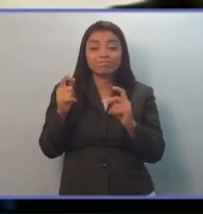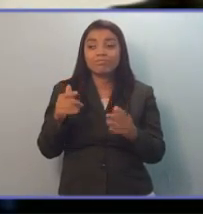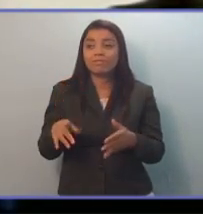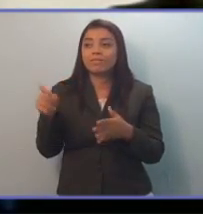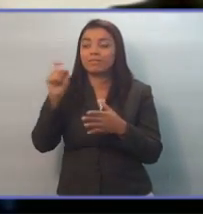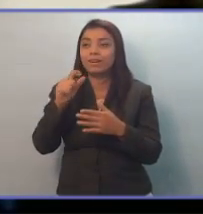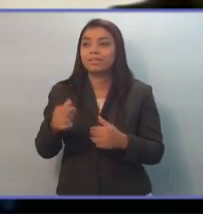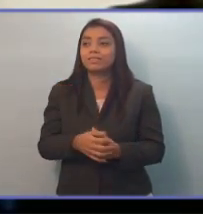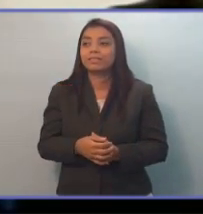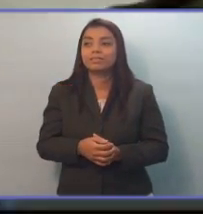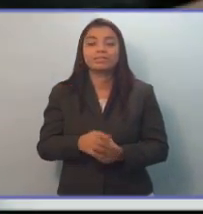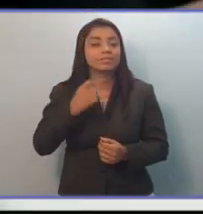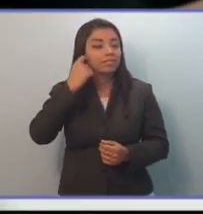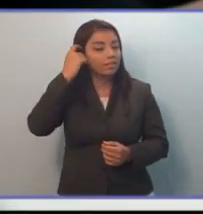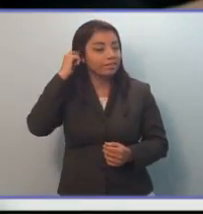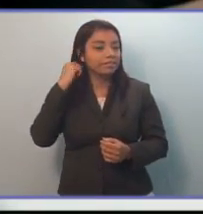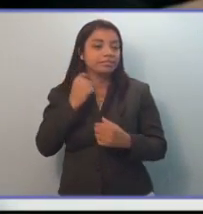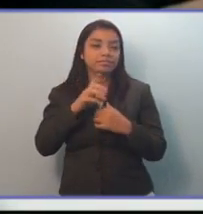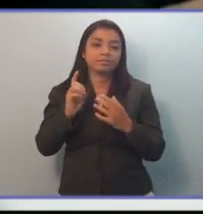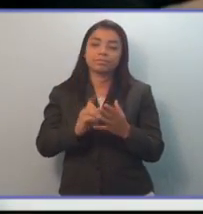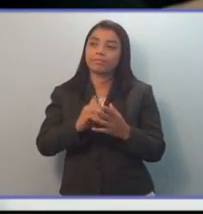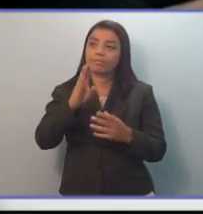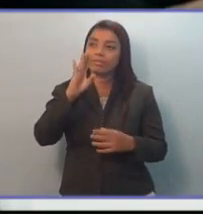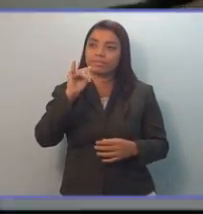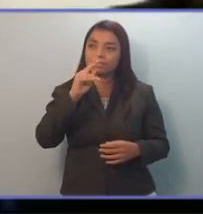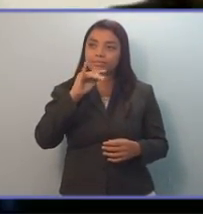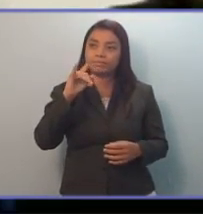Bueno. Diputado Bonilla.